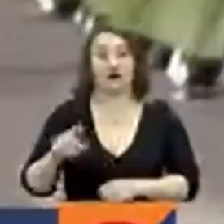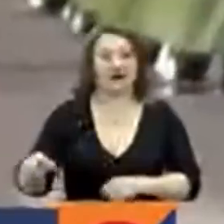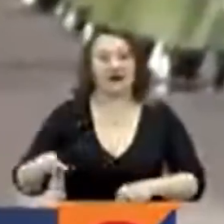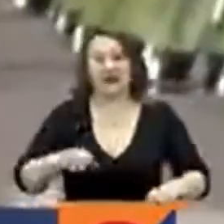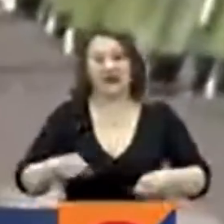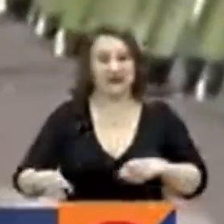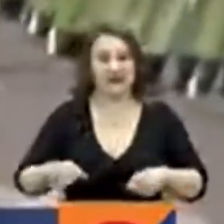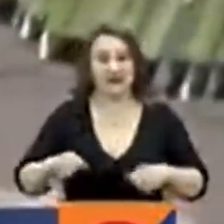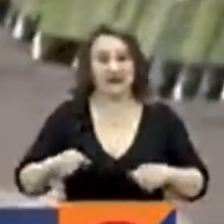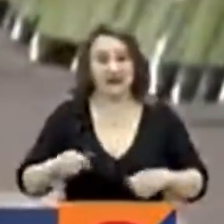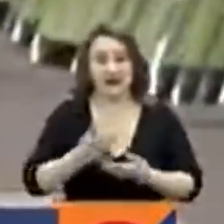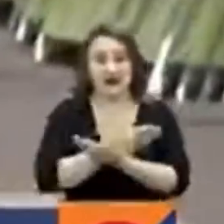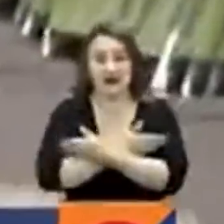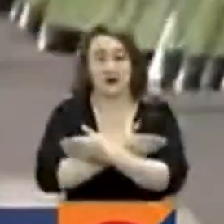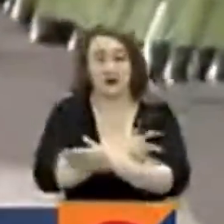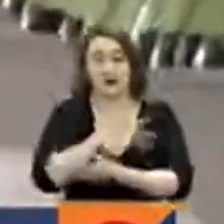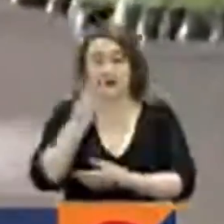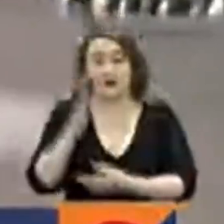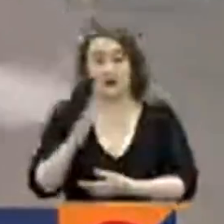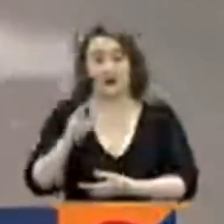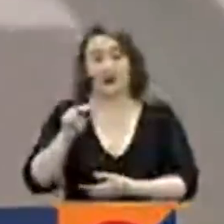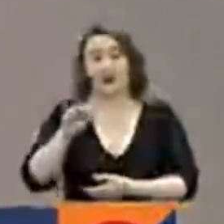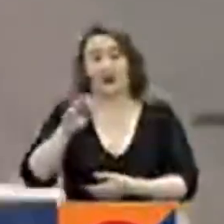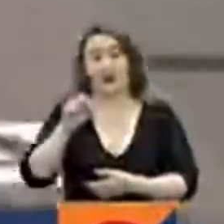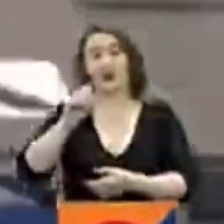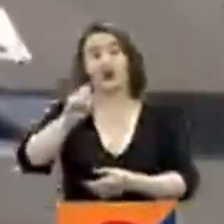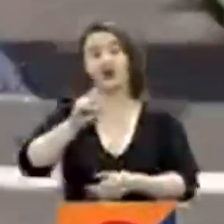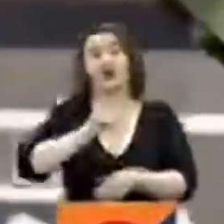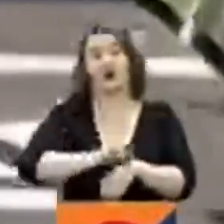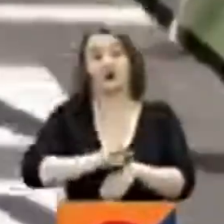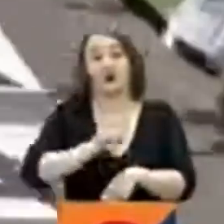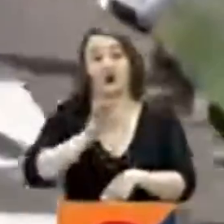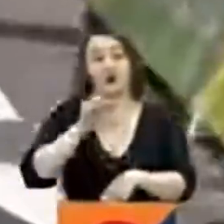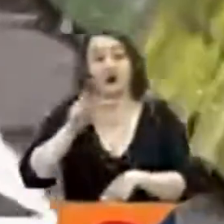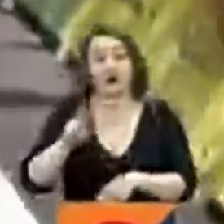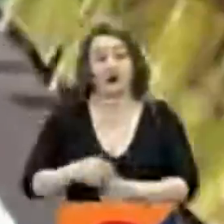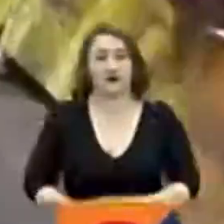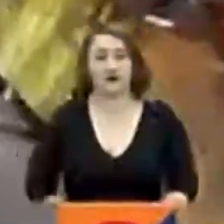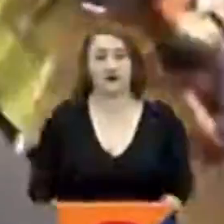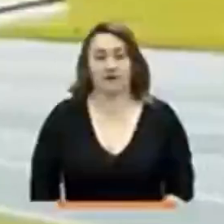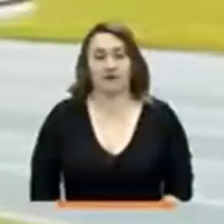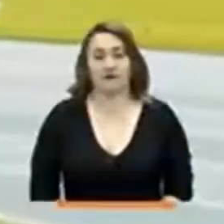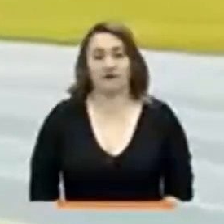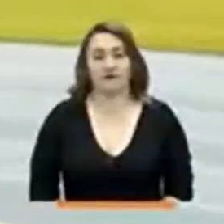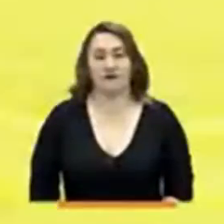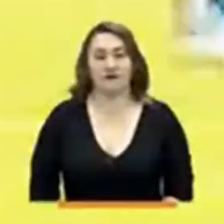camiseta amarilla de líder, y Nairo está a 1 minuto 32 del podio de la carrera.